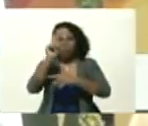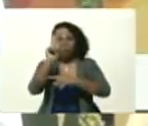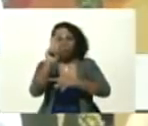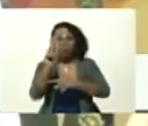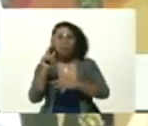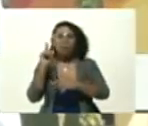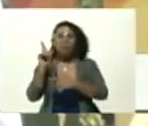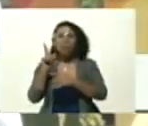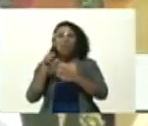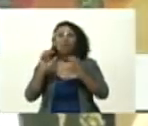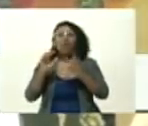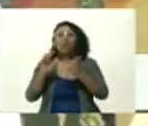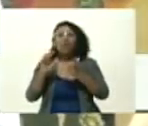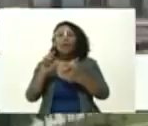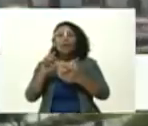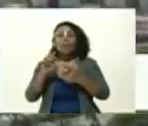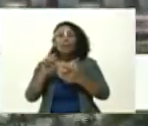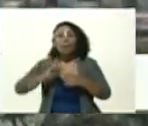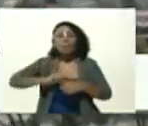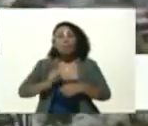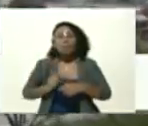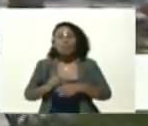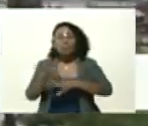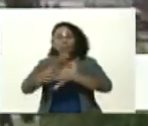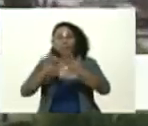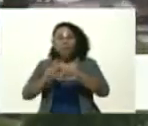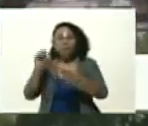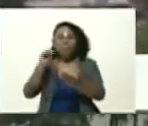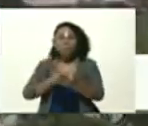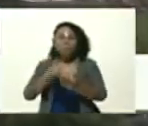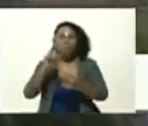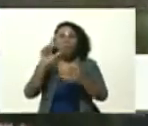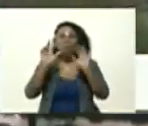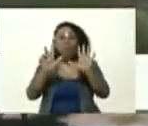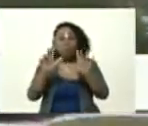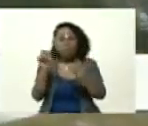módulo de la policía municipal. 8 obras en una que nos